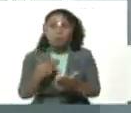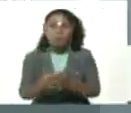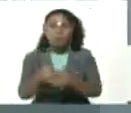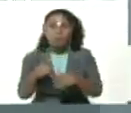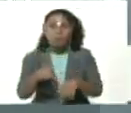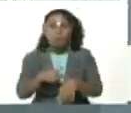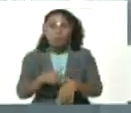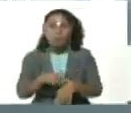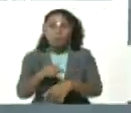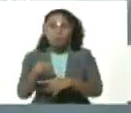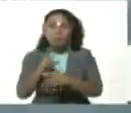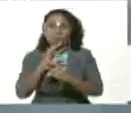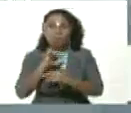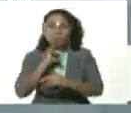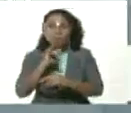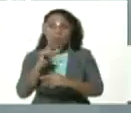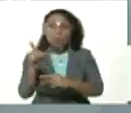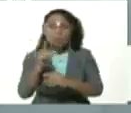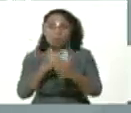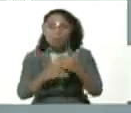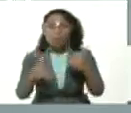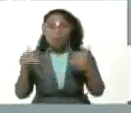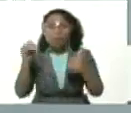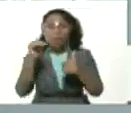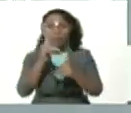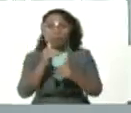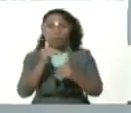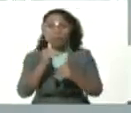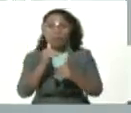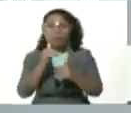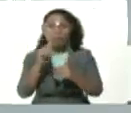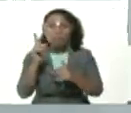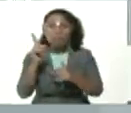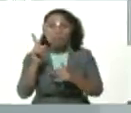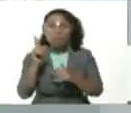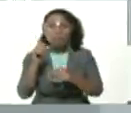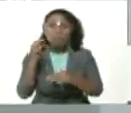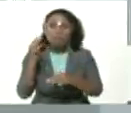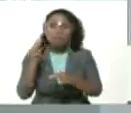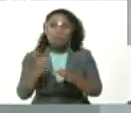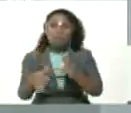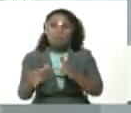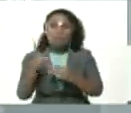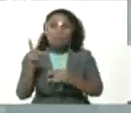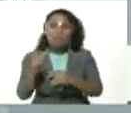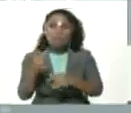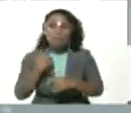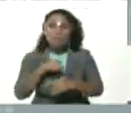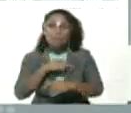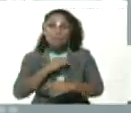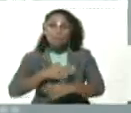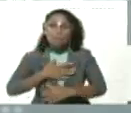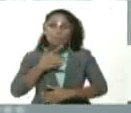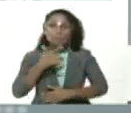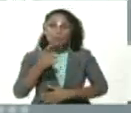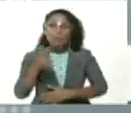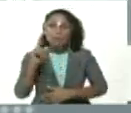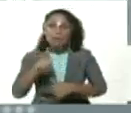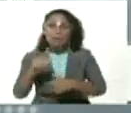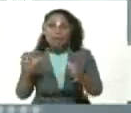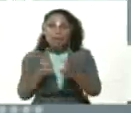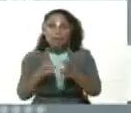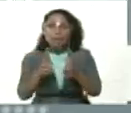es el reporte en los saldos de qué lamentar, a quien nosotros podemos decir, ya el